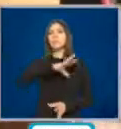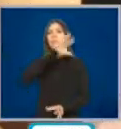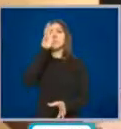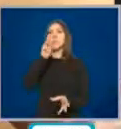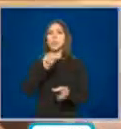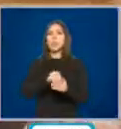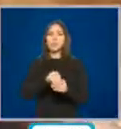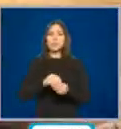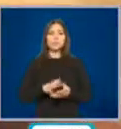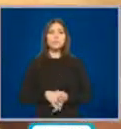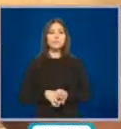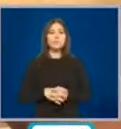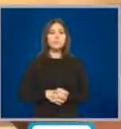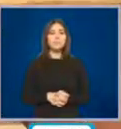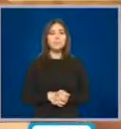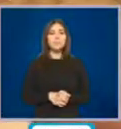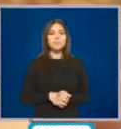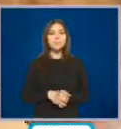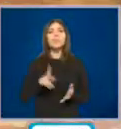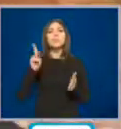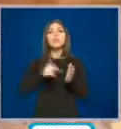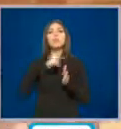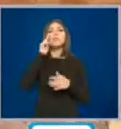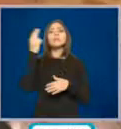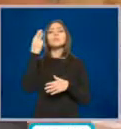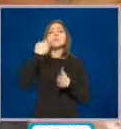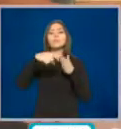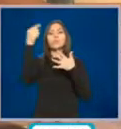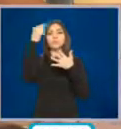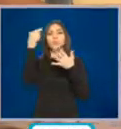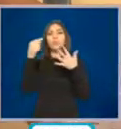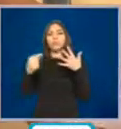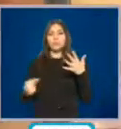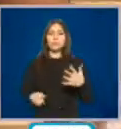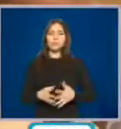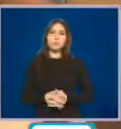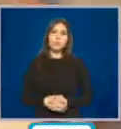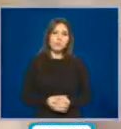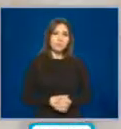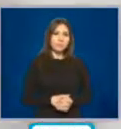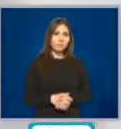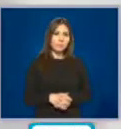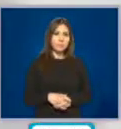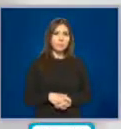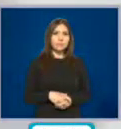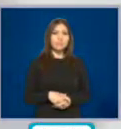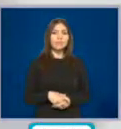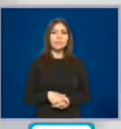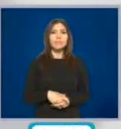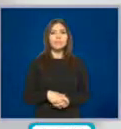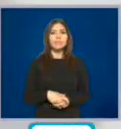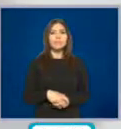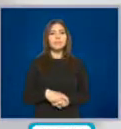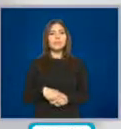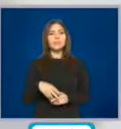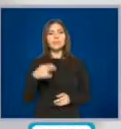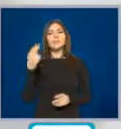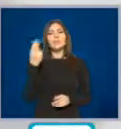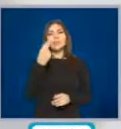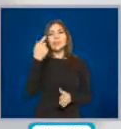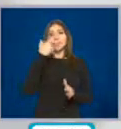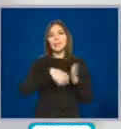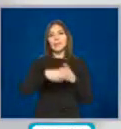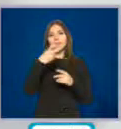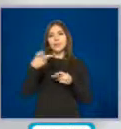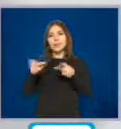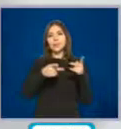repasamos vamos montando. entonces, Sí. Quique, nuevamente los ingredientes? Por favor, Gaby. Vamos a revisarlos entonces. Para esta jícama oriental